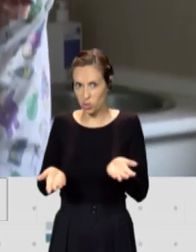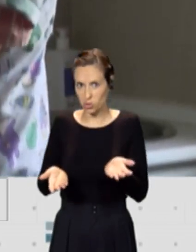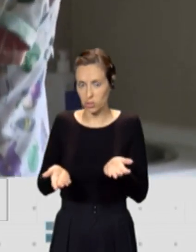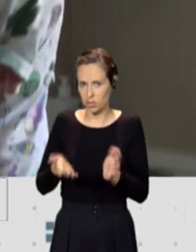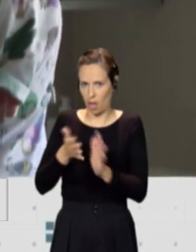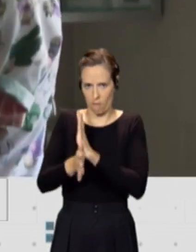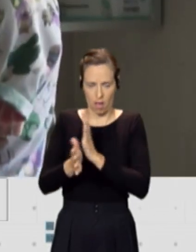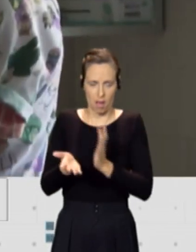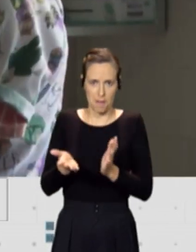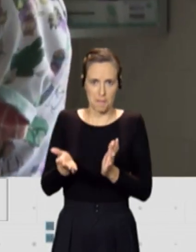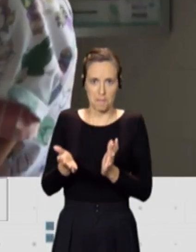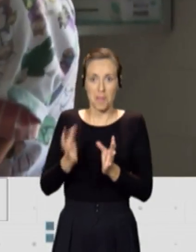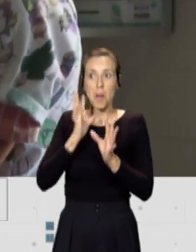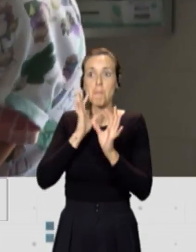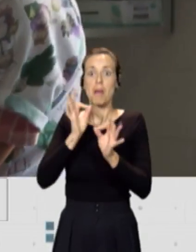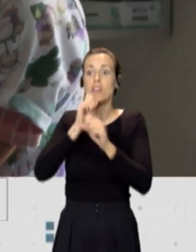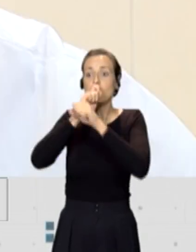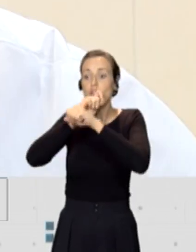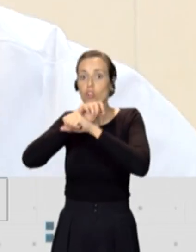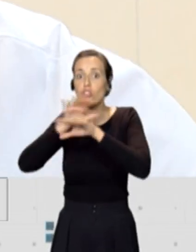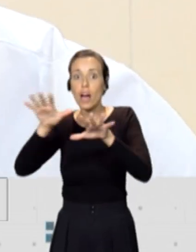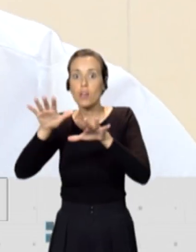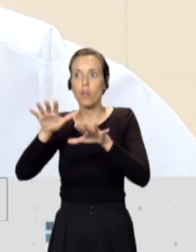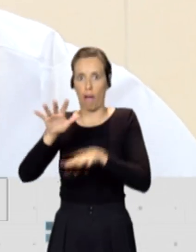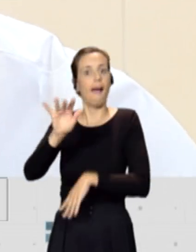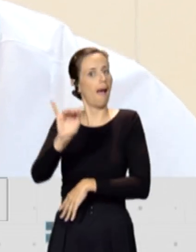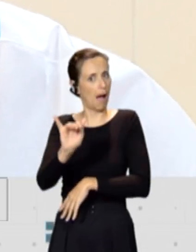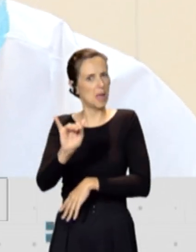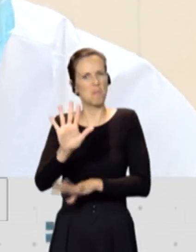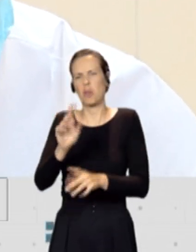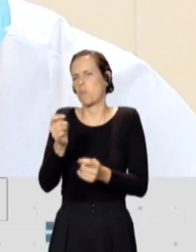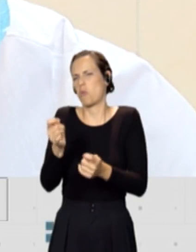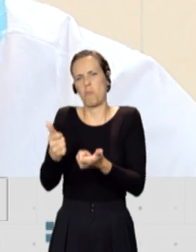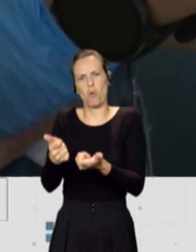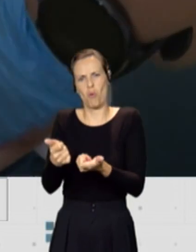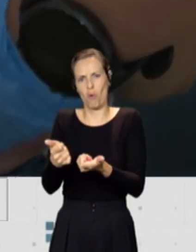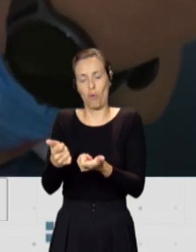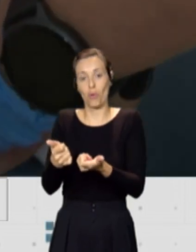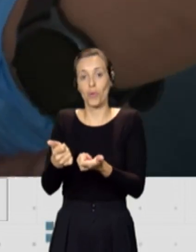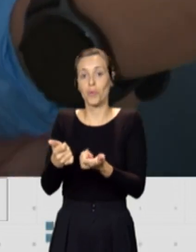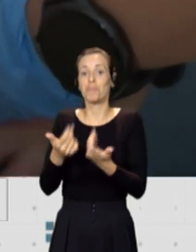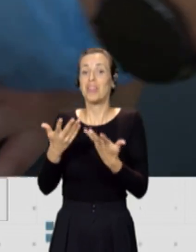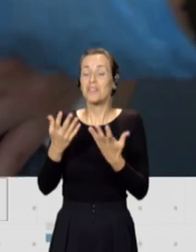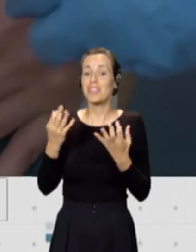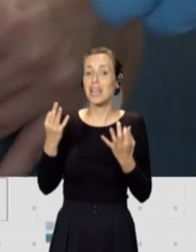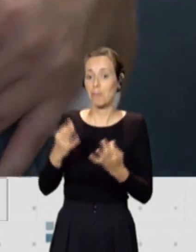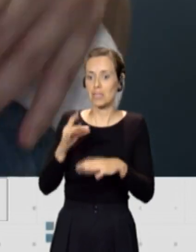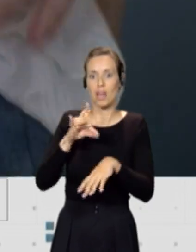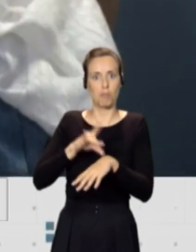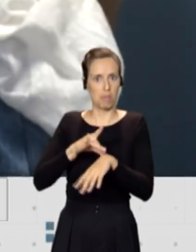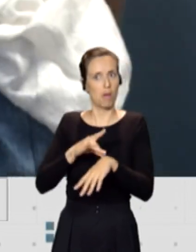el riesgo de contagio a otras personas, aunque existe, es muy bajo. ¿Qué pasa? Que como es una enfermedad potencialmente muy